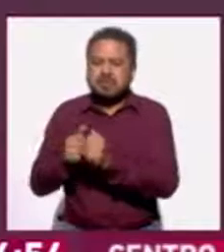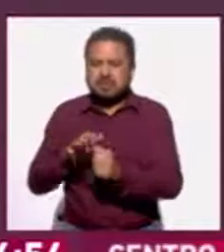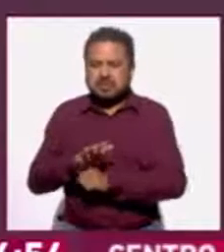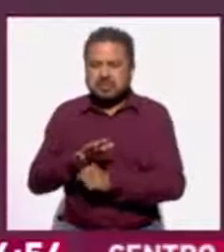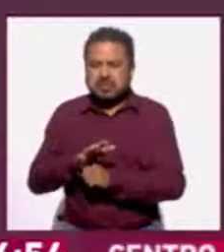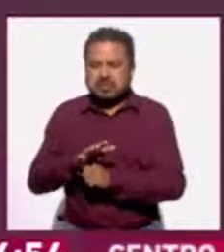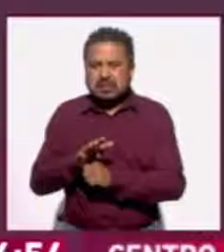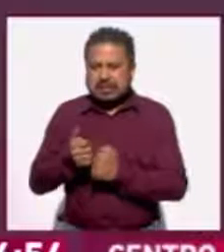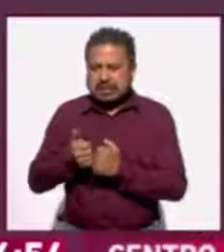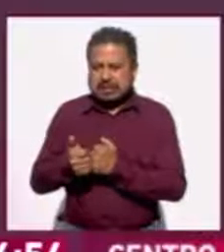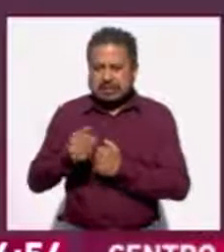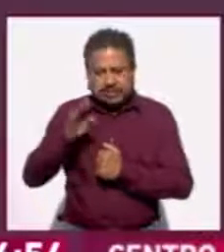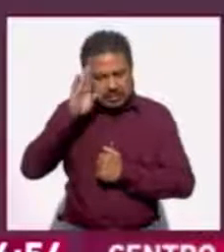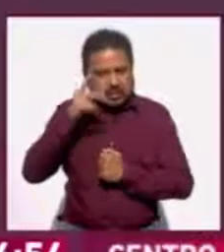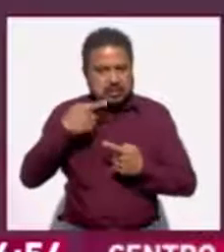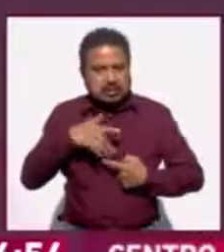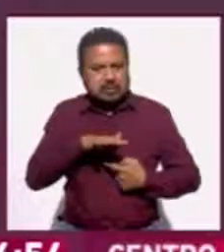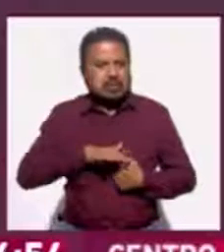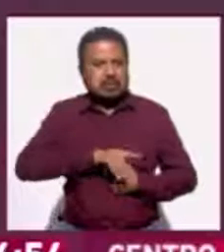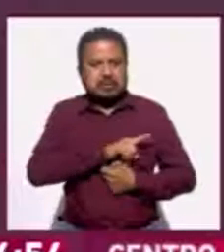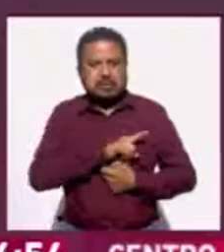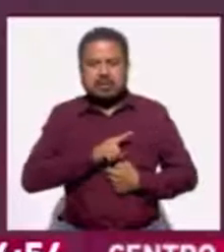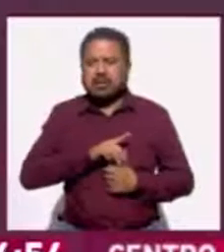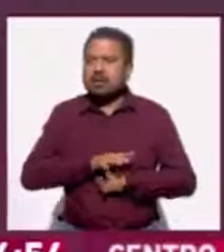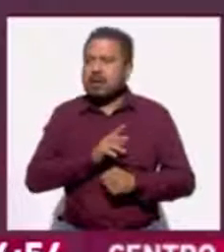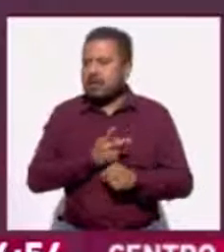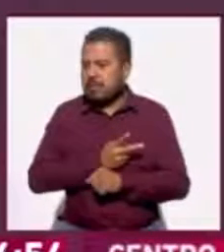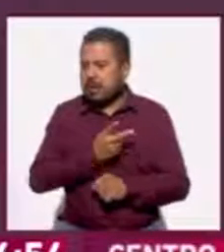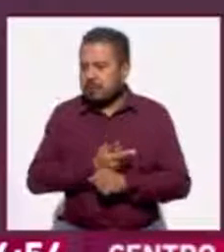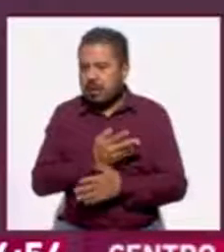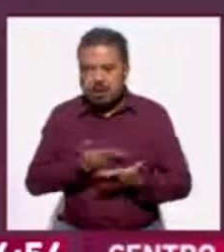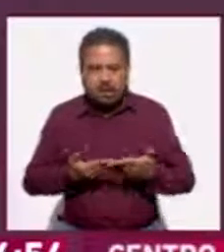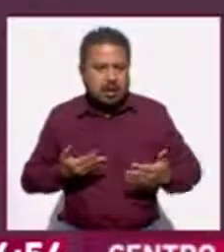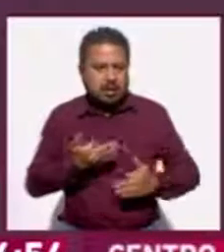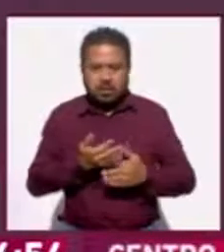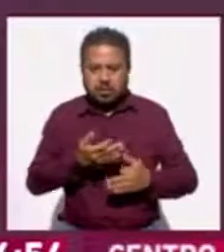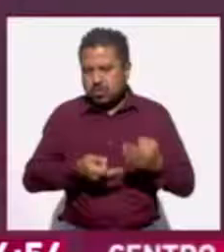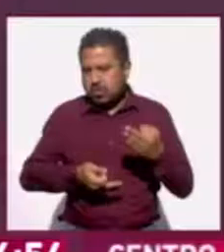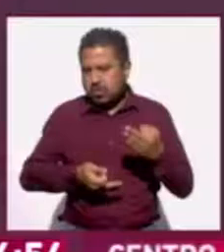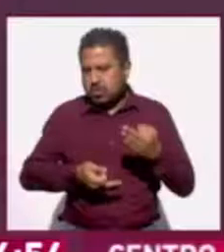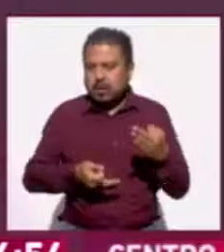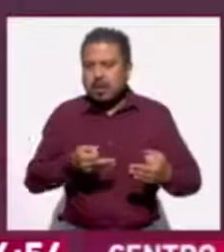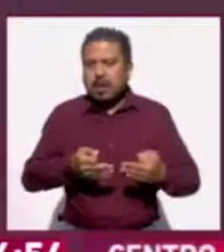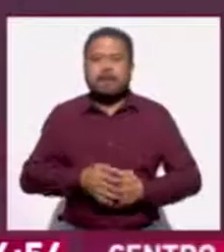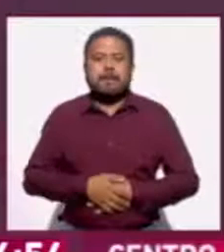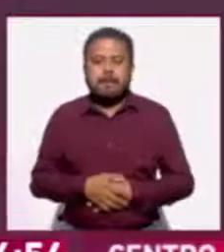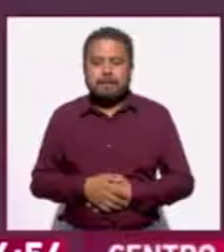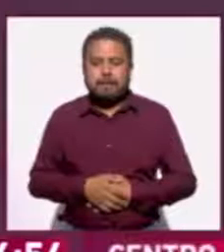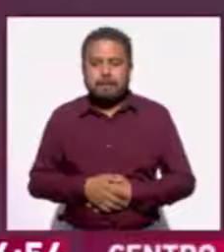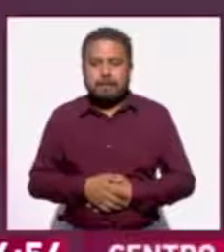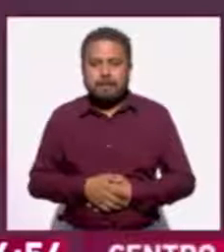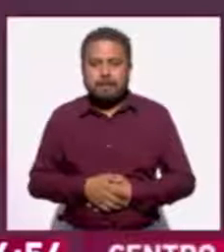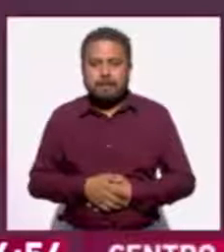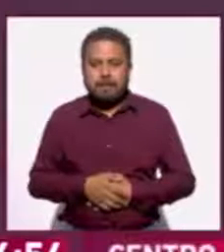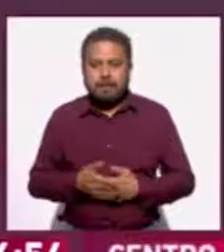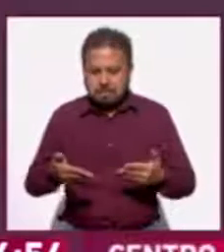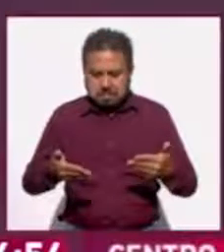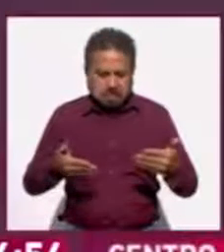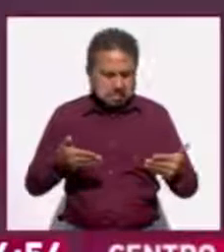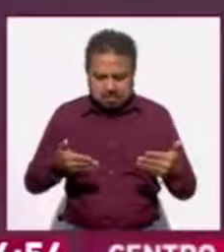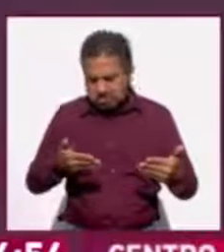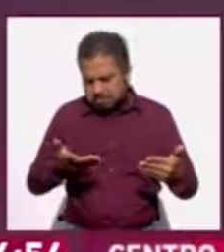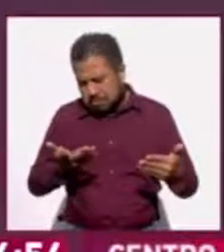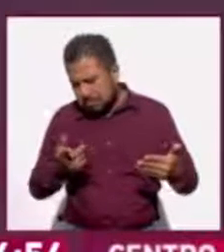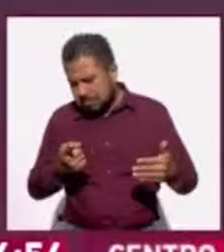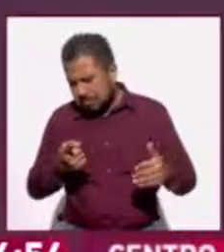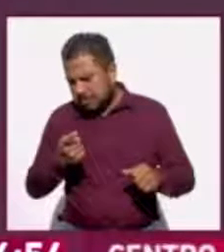mucha distancia de lo que piensa la gente de lo que está pasando en la parte jurídica. Y lo comparamos en el